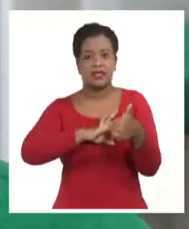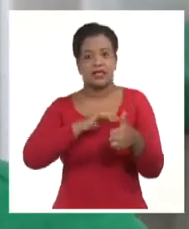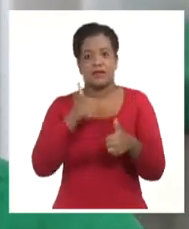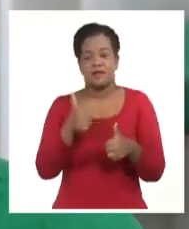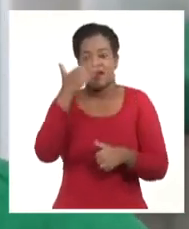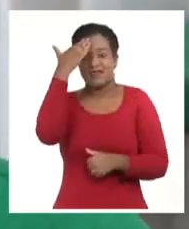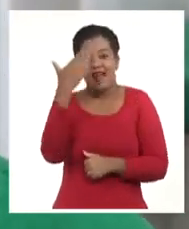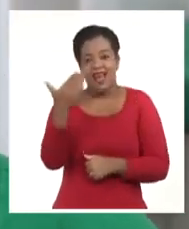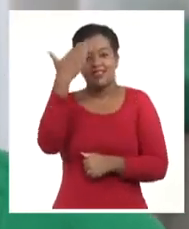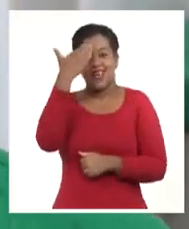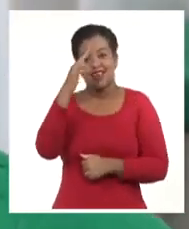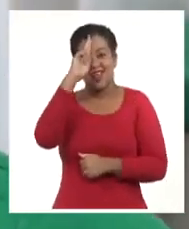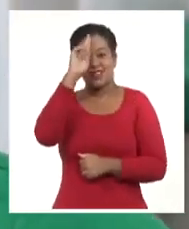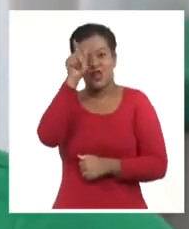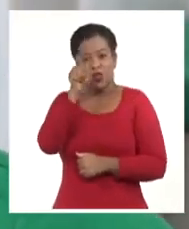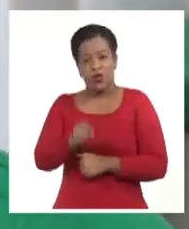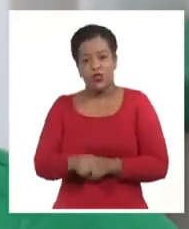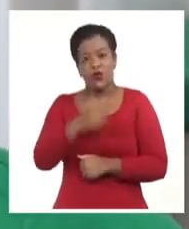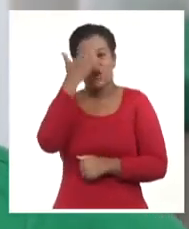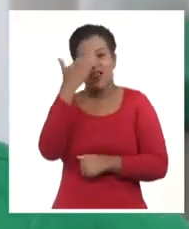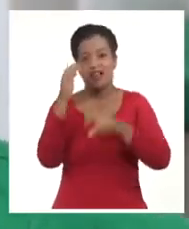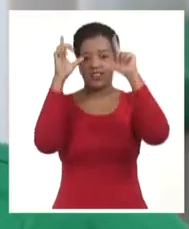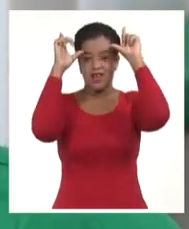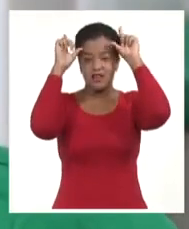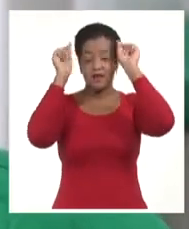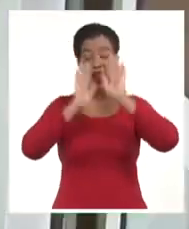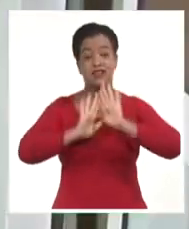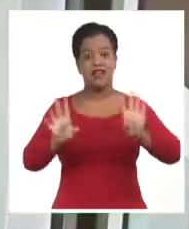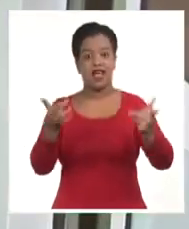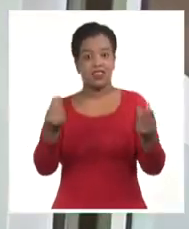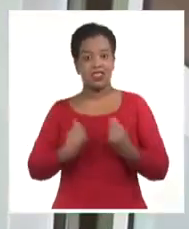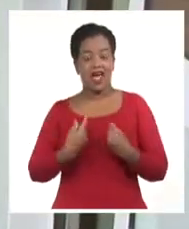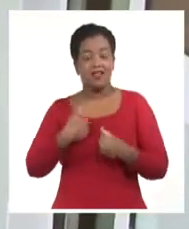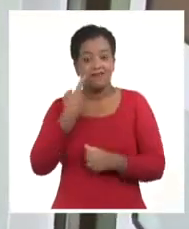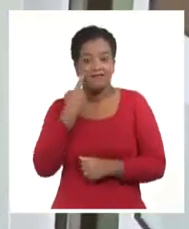gracias. Gracias, doctor, gracias, enfermera, porque nos han devuelto la vista.